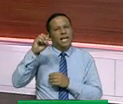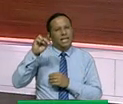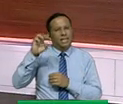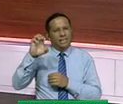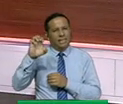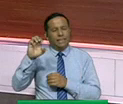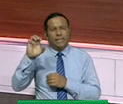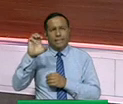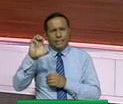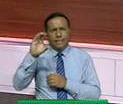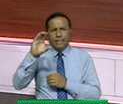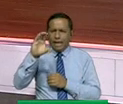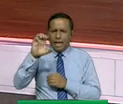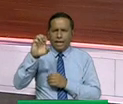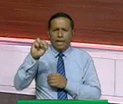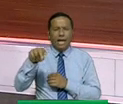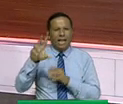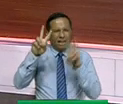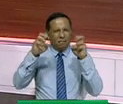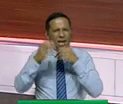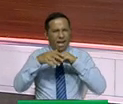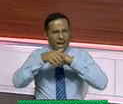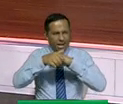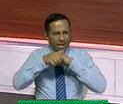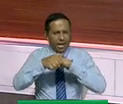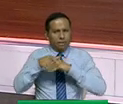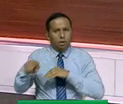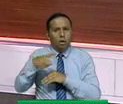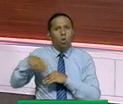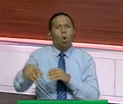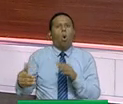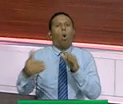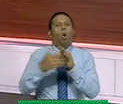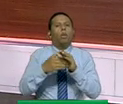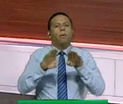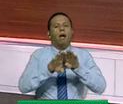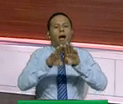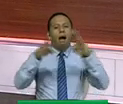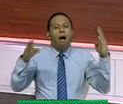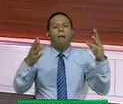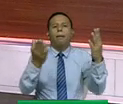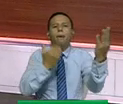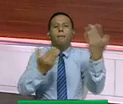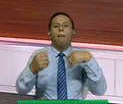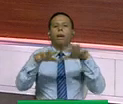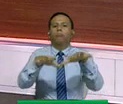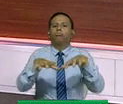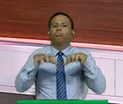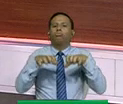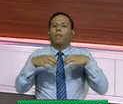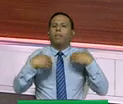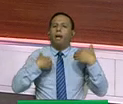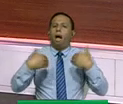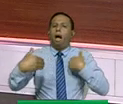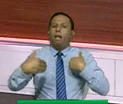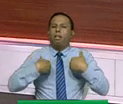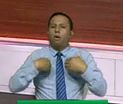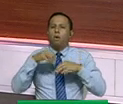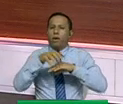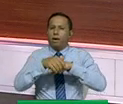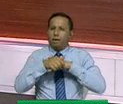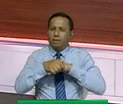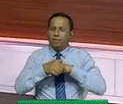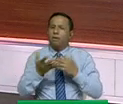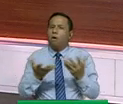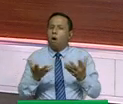vuelve a la escena guayaquileña bajo la dirección de Jaime Tamariz, que presentará 4 obras de Tennessee Williams. Las funciones serán